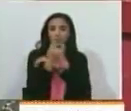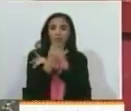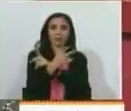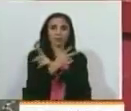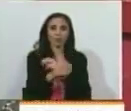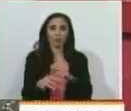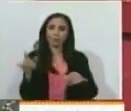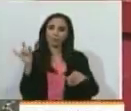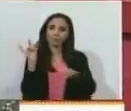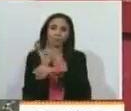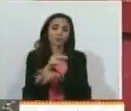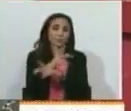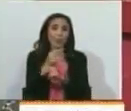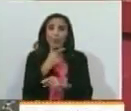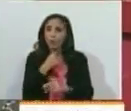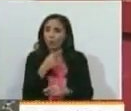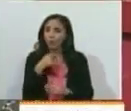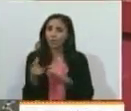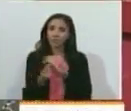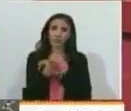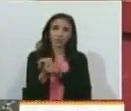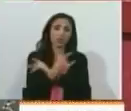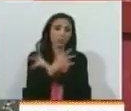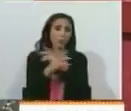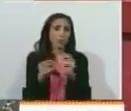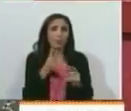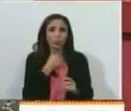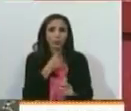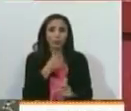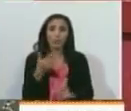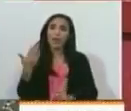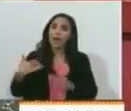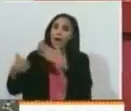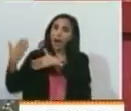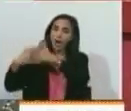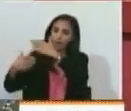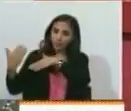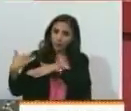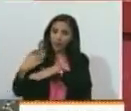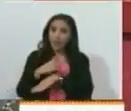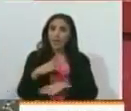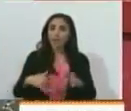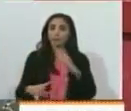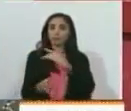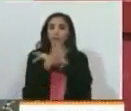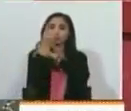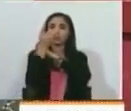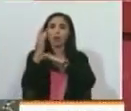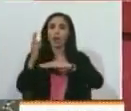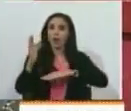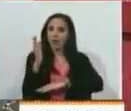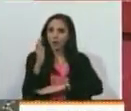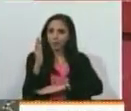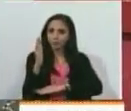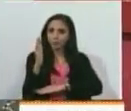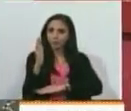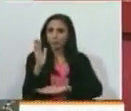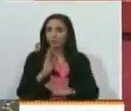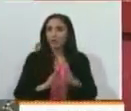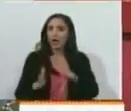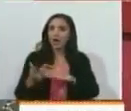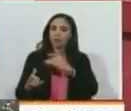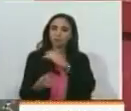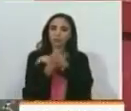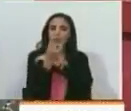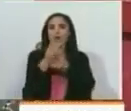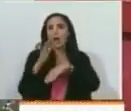uno ni el otro. Porque él traicionó por allá por Lara, ¿verdad? Y ganó mientras de alguna manera tuvo la simpatía del